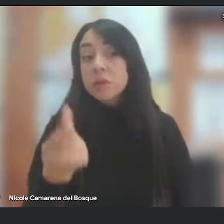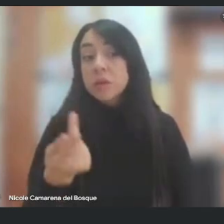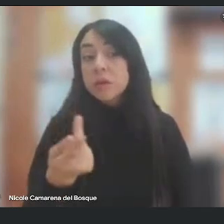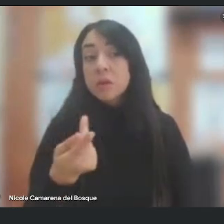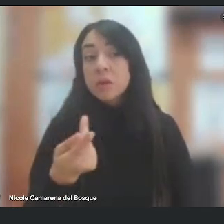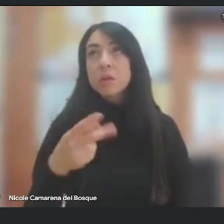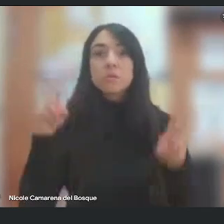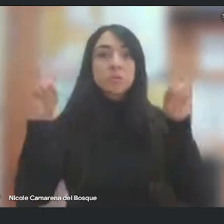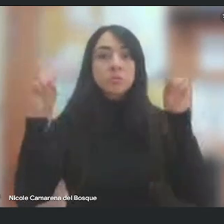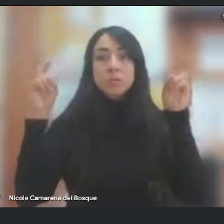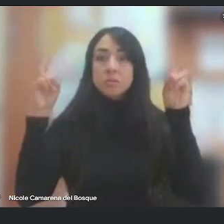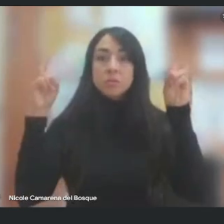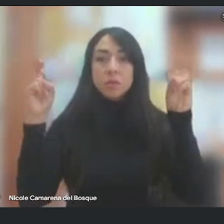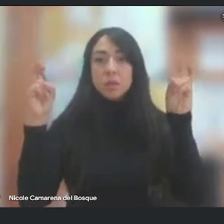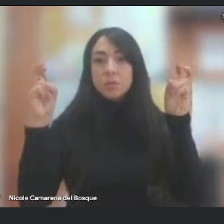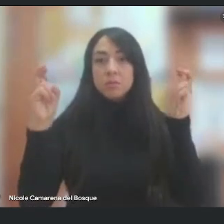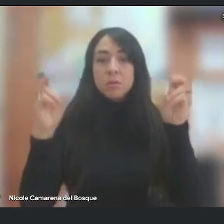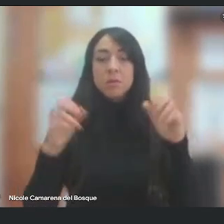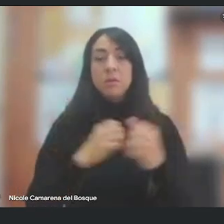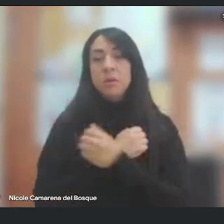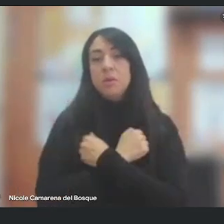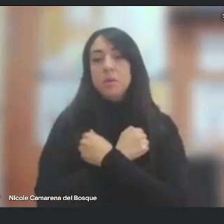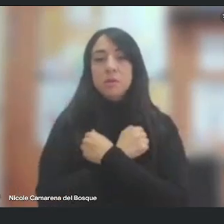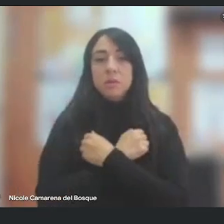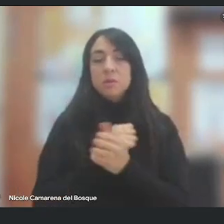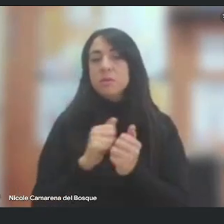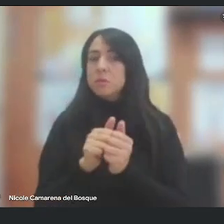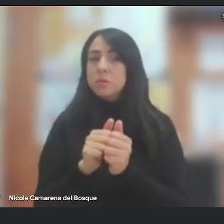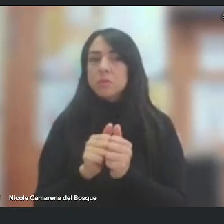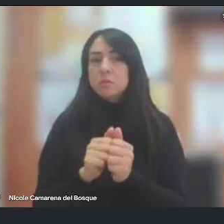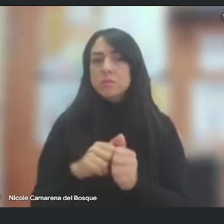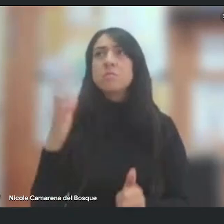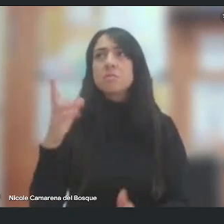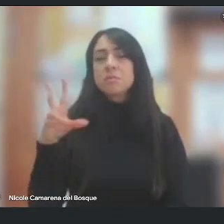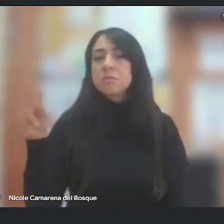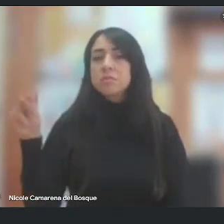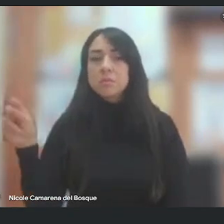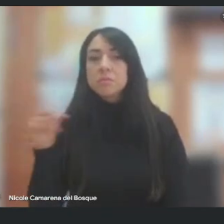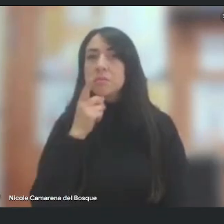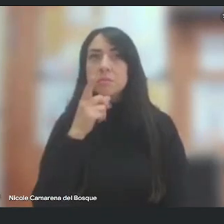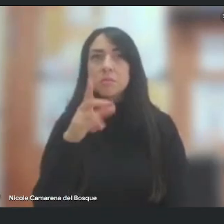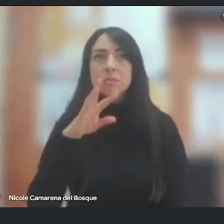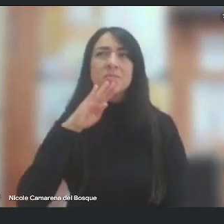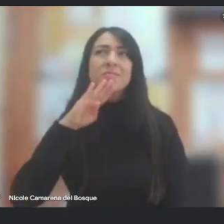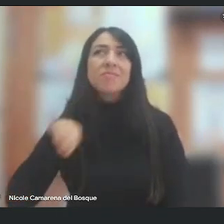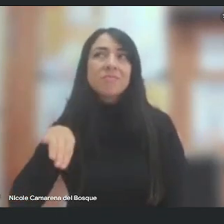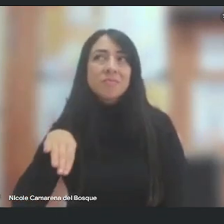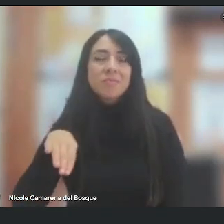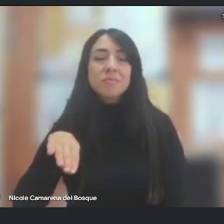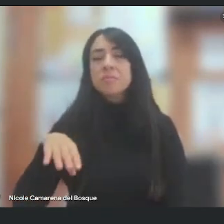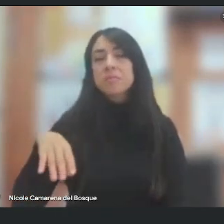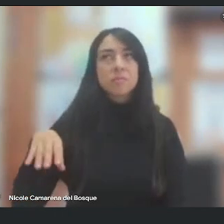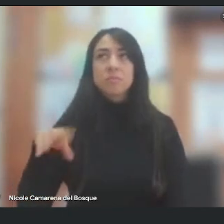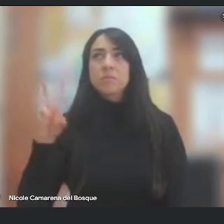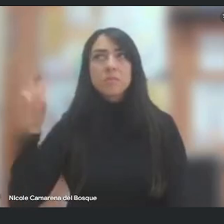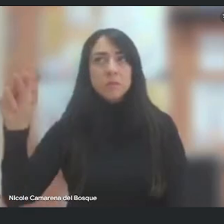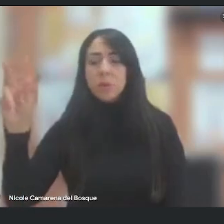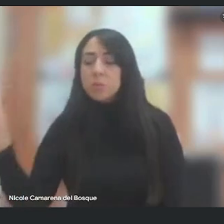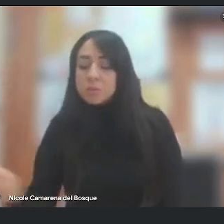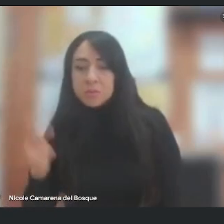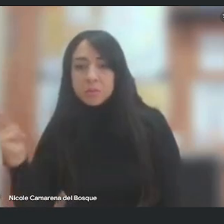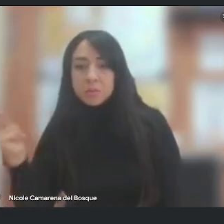dice, no permitas, no preguntes eso, está mal preguntar de eso, en mis tiempos no se preguntaba. Pues hay